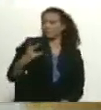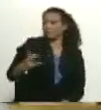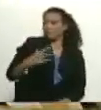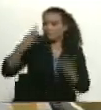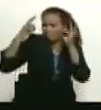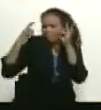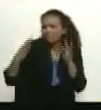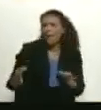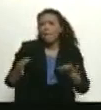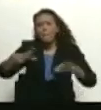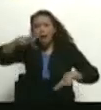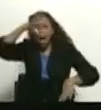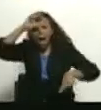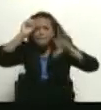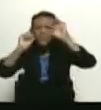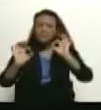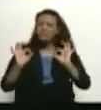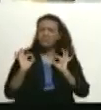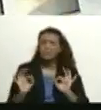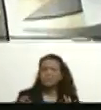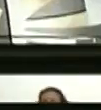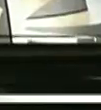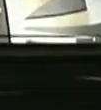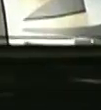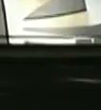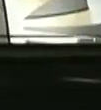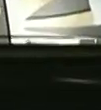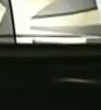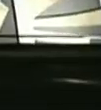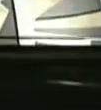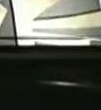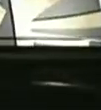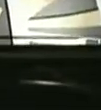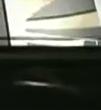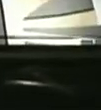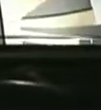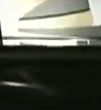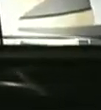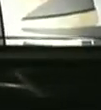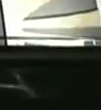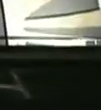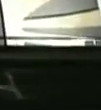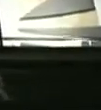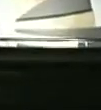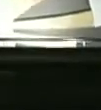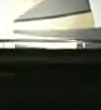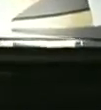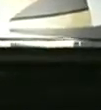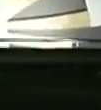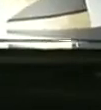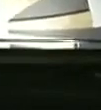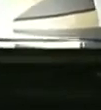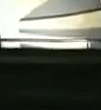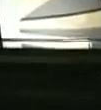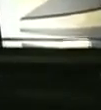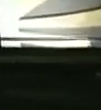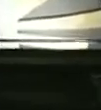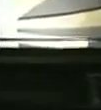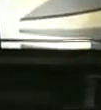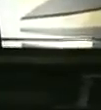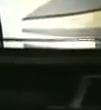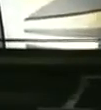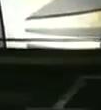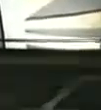espacio para la formación. Son además de que 108 obras de arte. Esta es la tercera que se ve